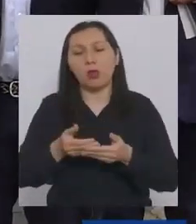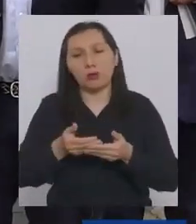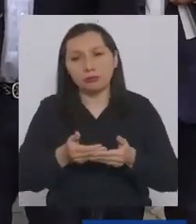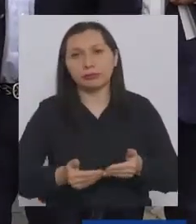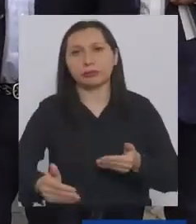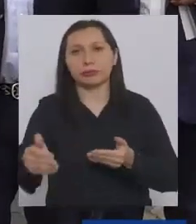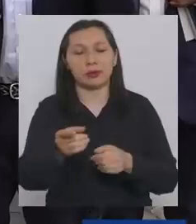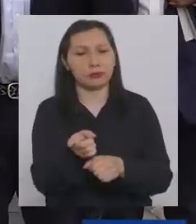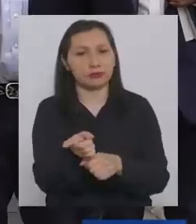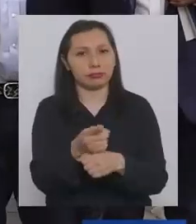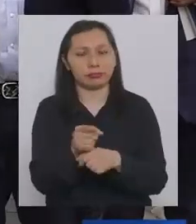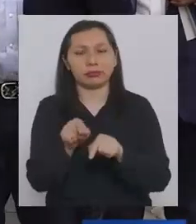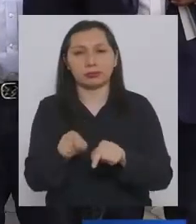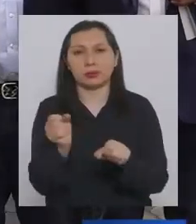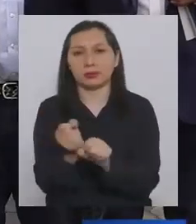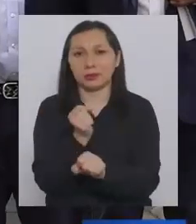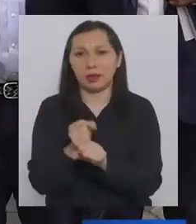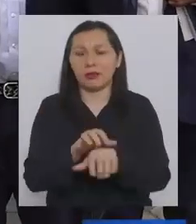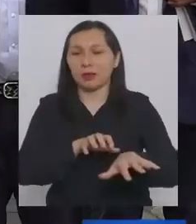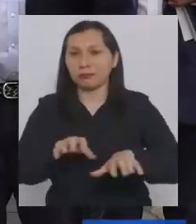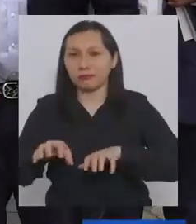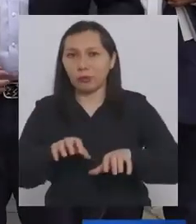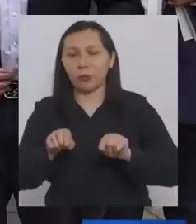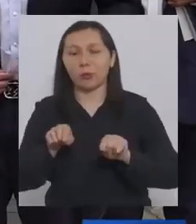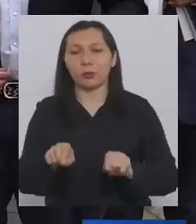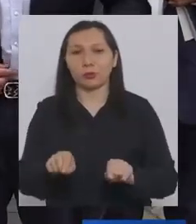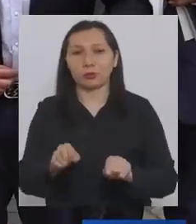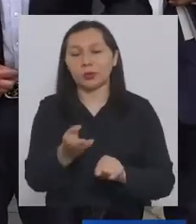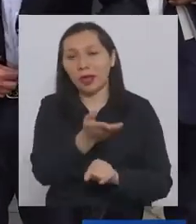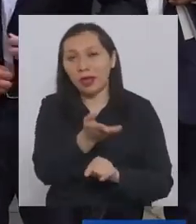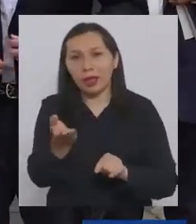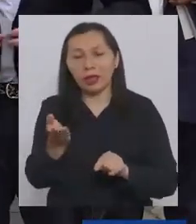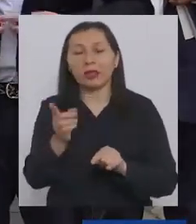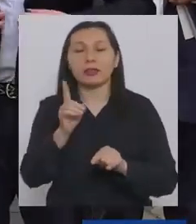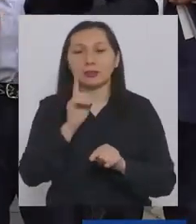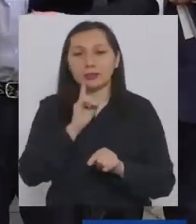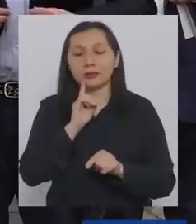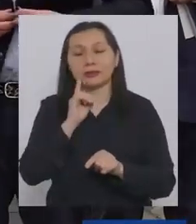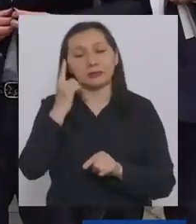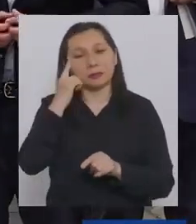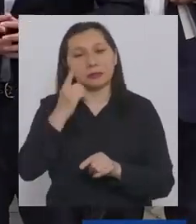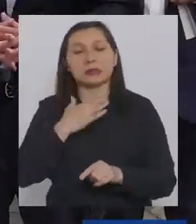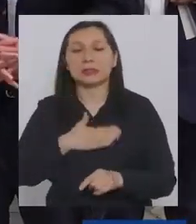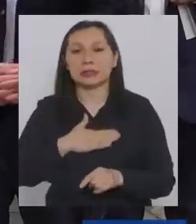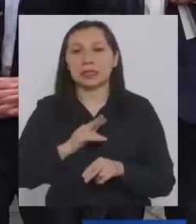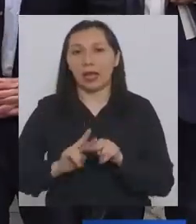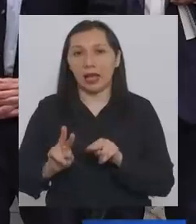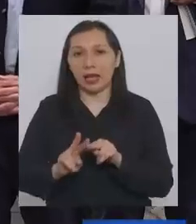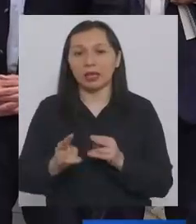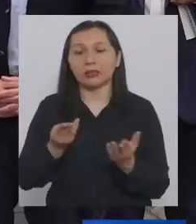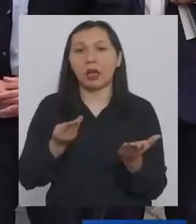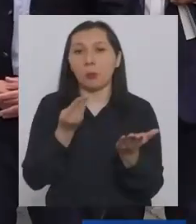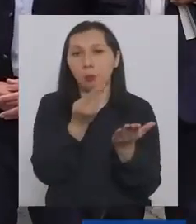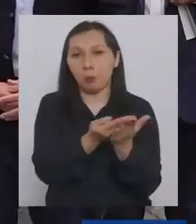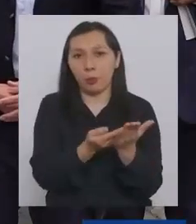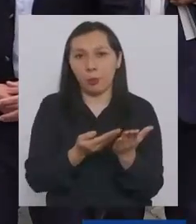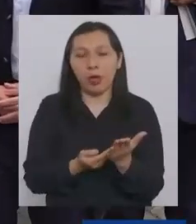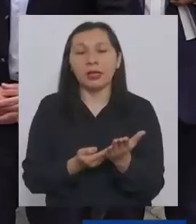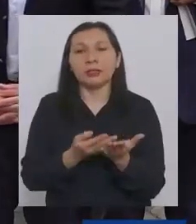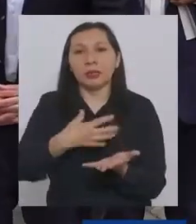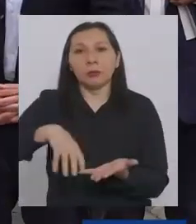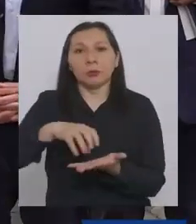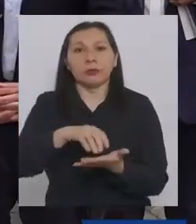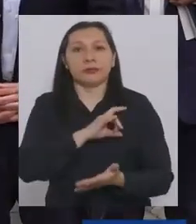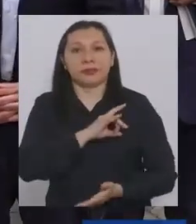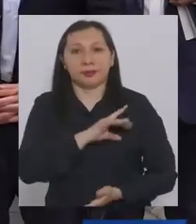continuar de inmediato a realizar aquellas cosas que ellos han querido hacer, que le han propuesto al pueblo